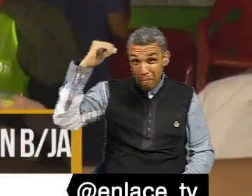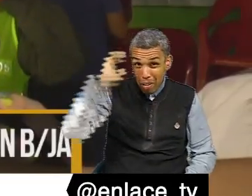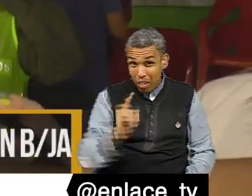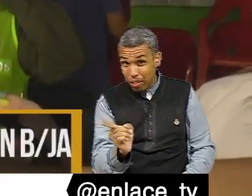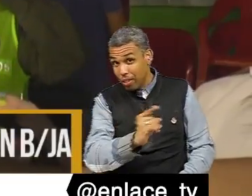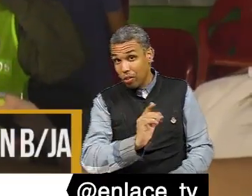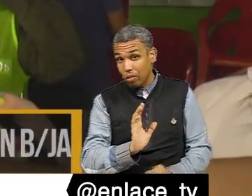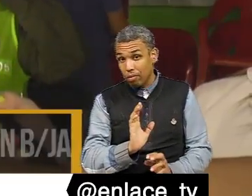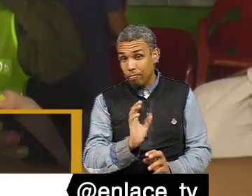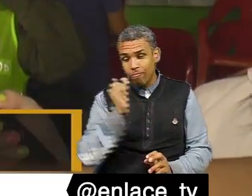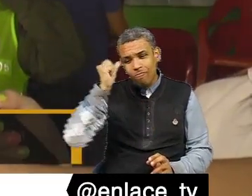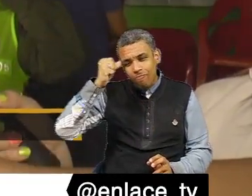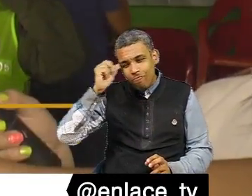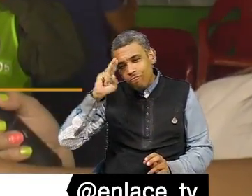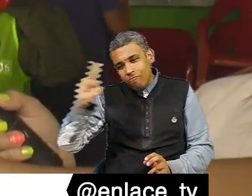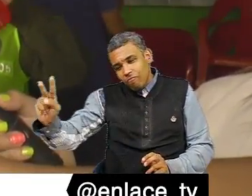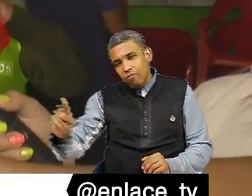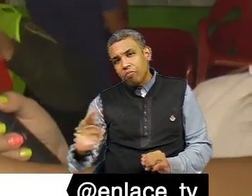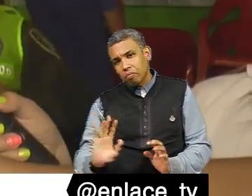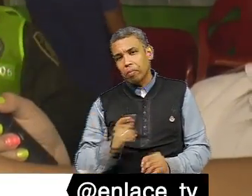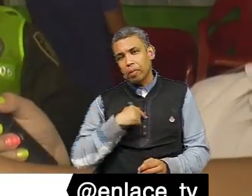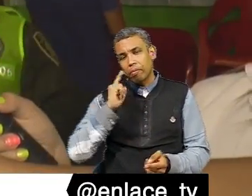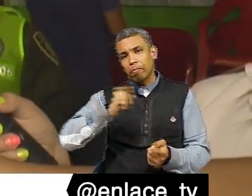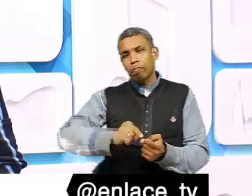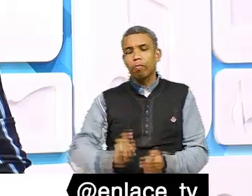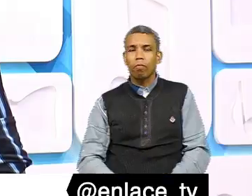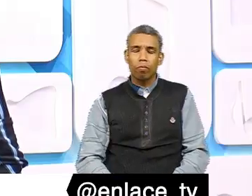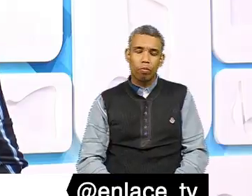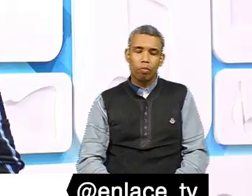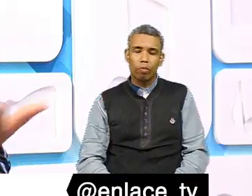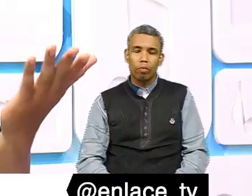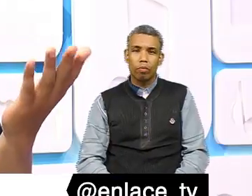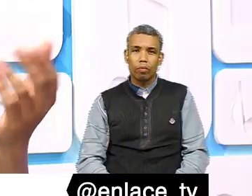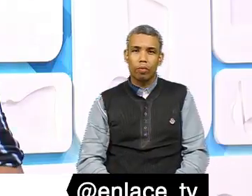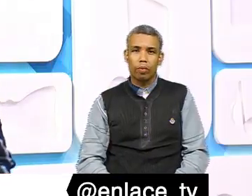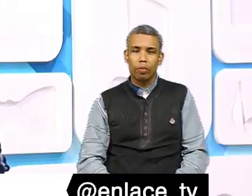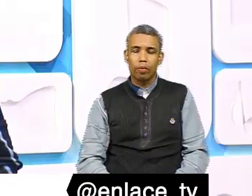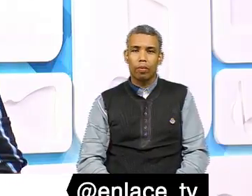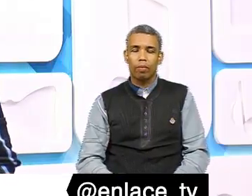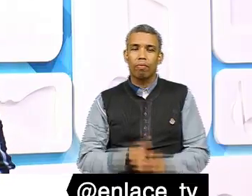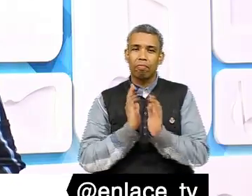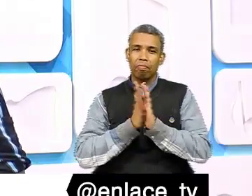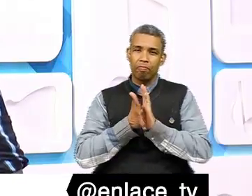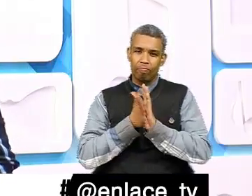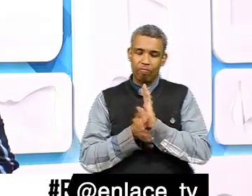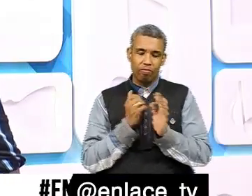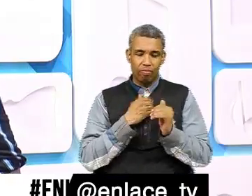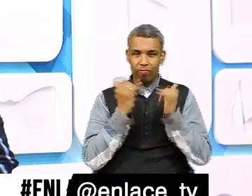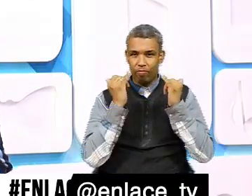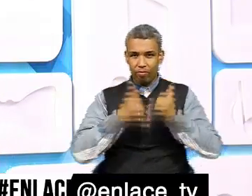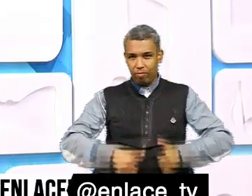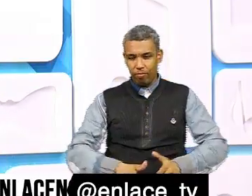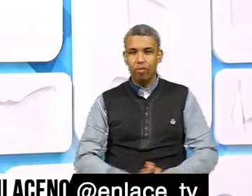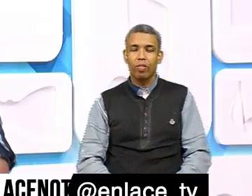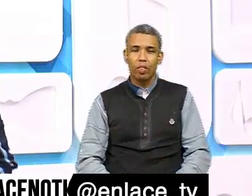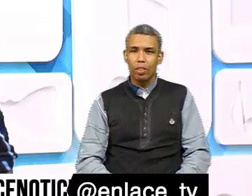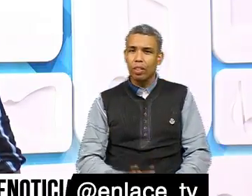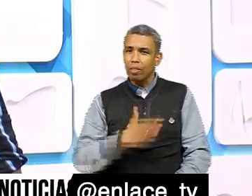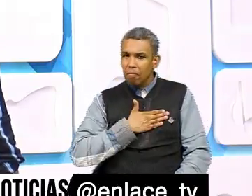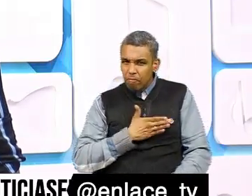recordación de Nuestra Señora de la Virgen del Carmen. Y de esta manera finalizamos nuestra información cultural. Fue un